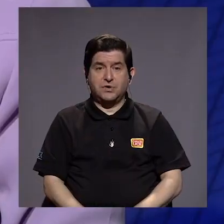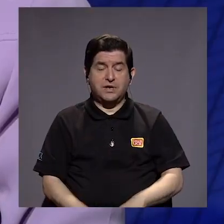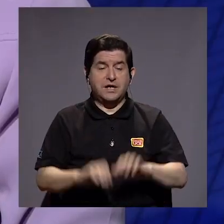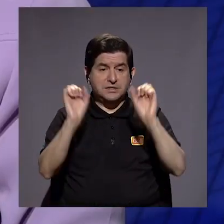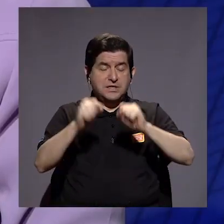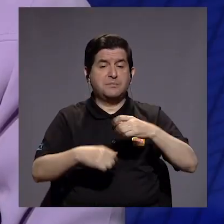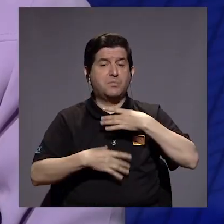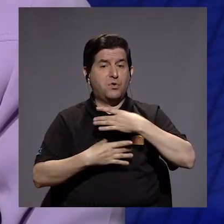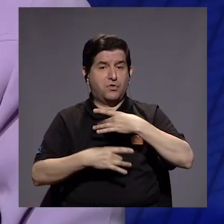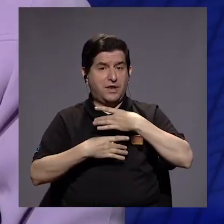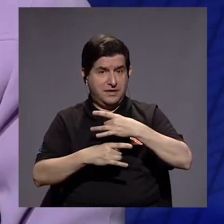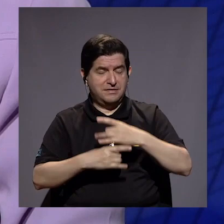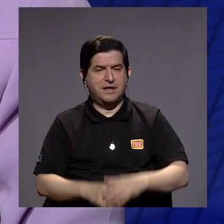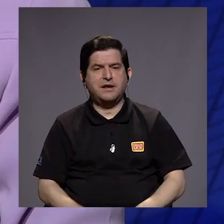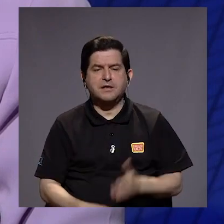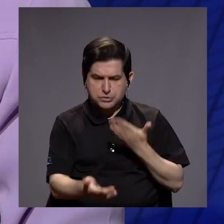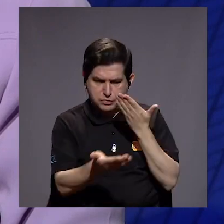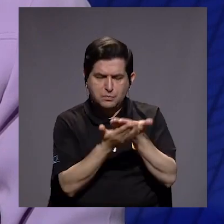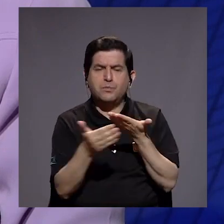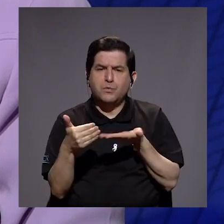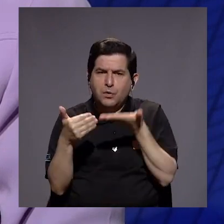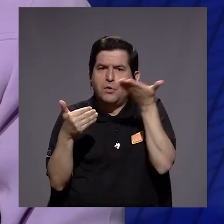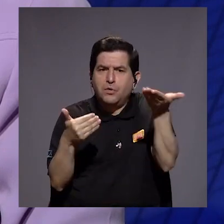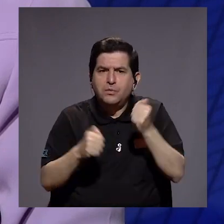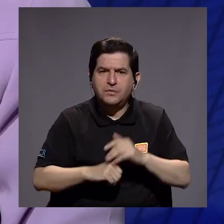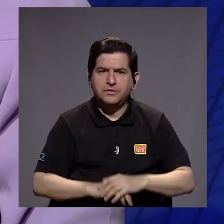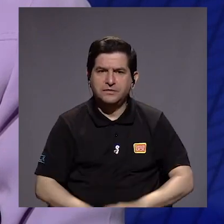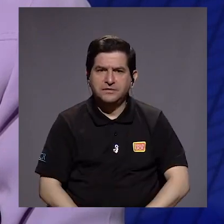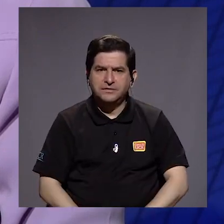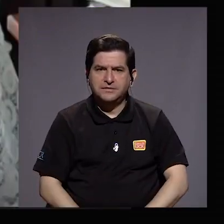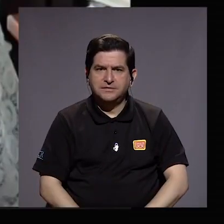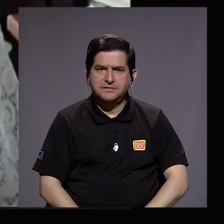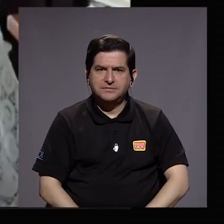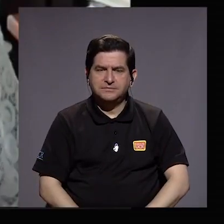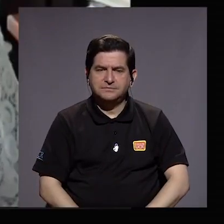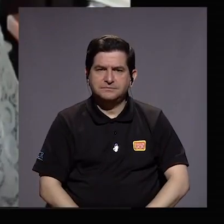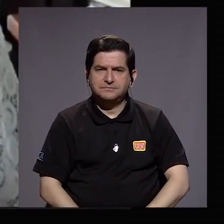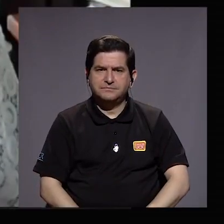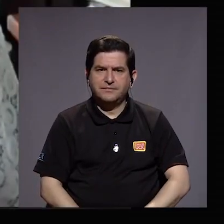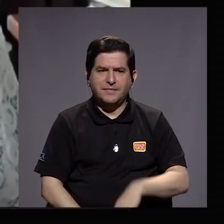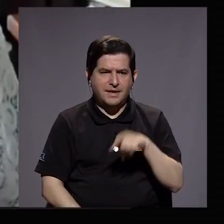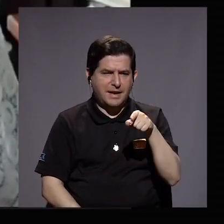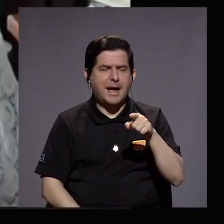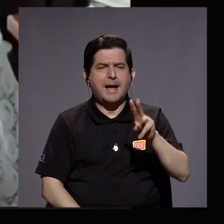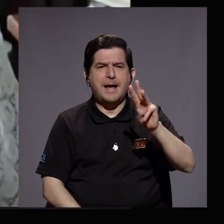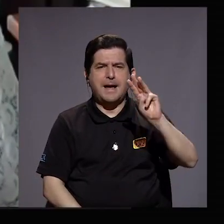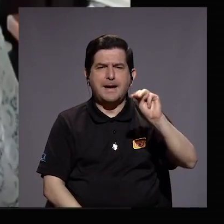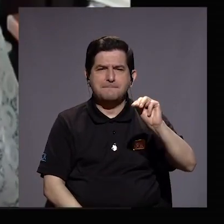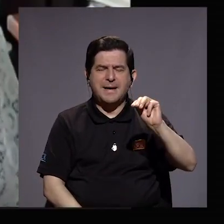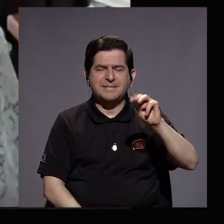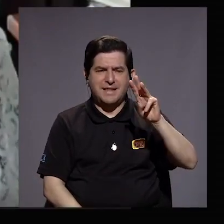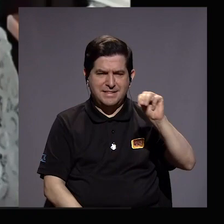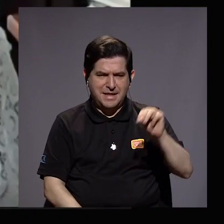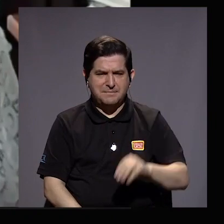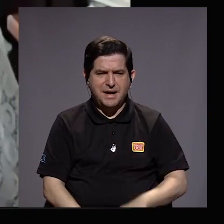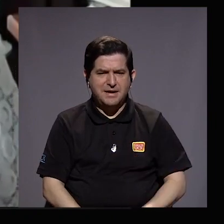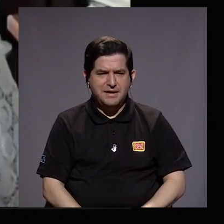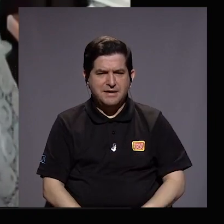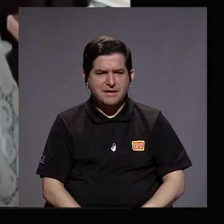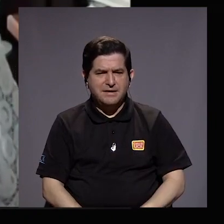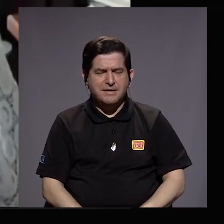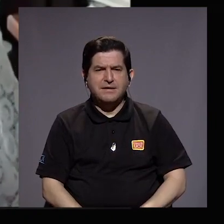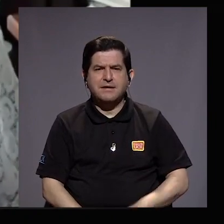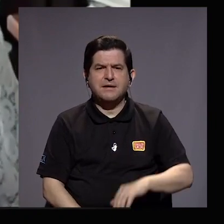que podrían tener interés. Plantearon el asunto a Matilde Marín, a María Lidia